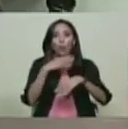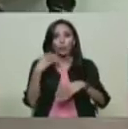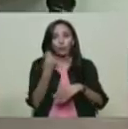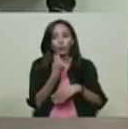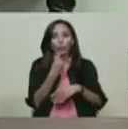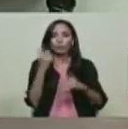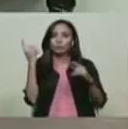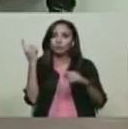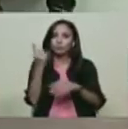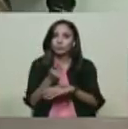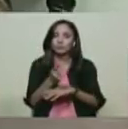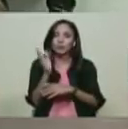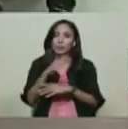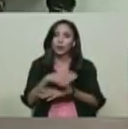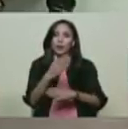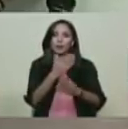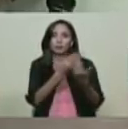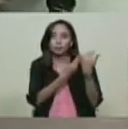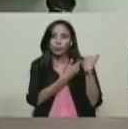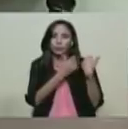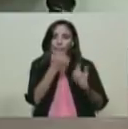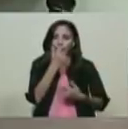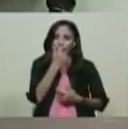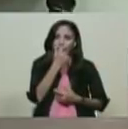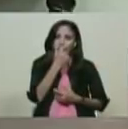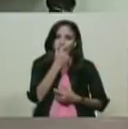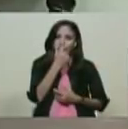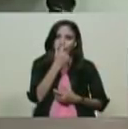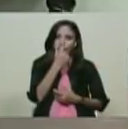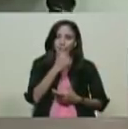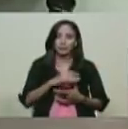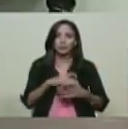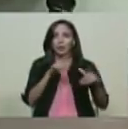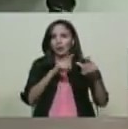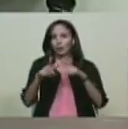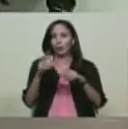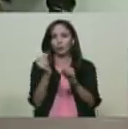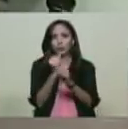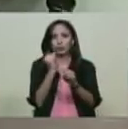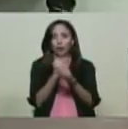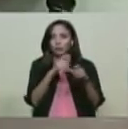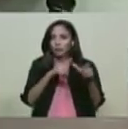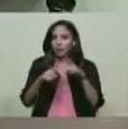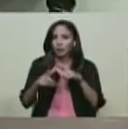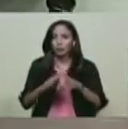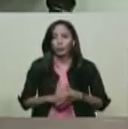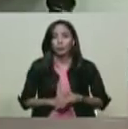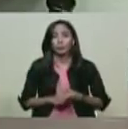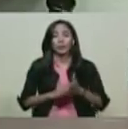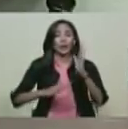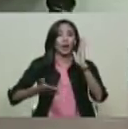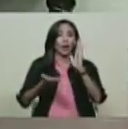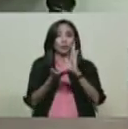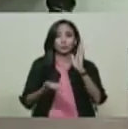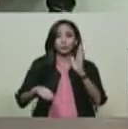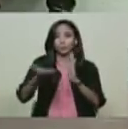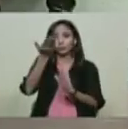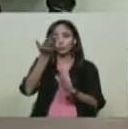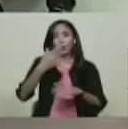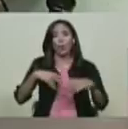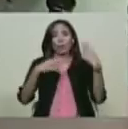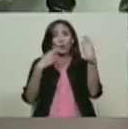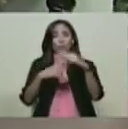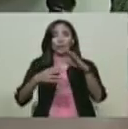Está muy motivado también. El ministro de la Juventud ha instalado un equipo del más alto nivel de